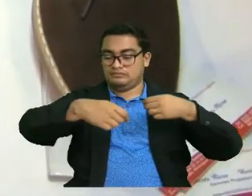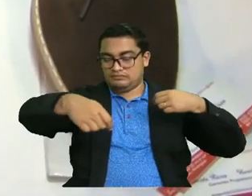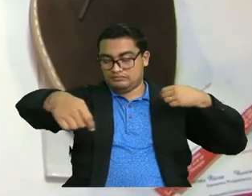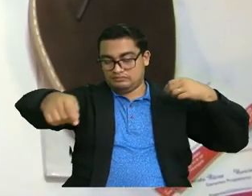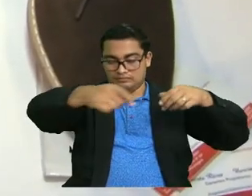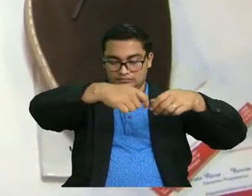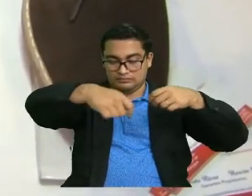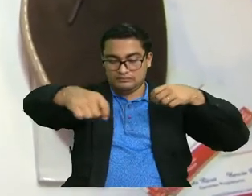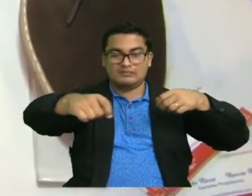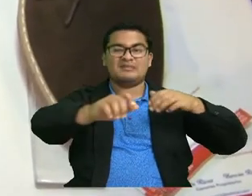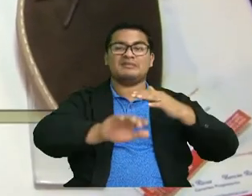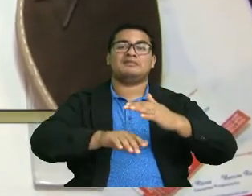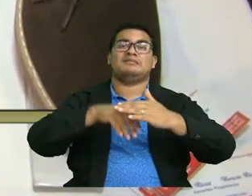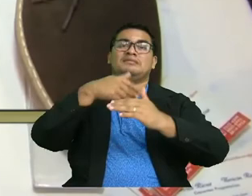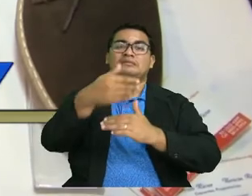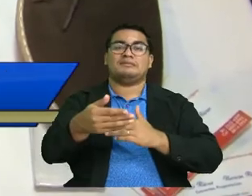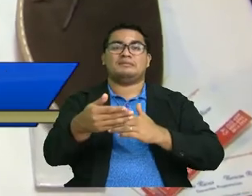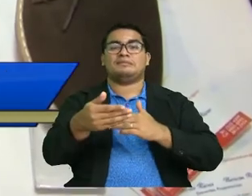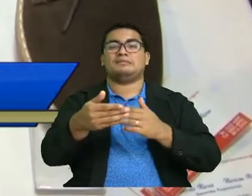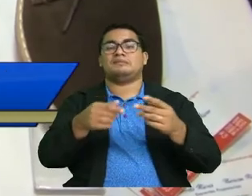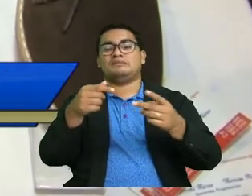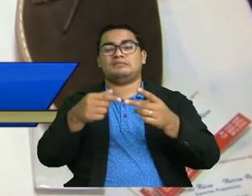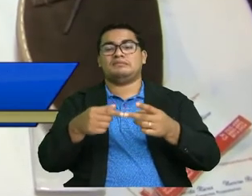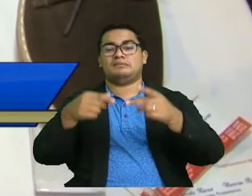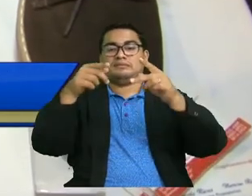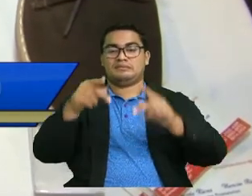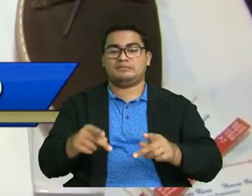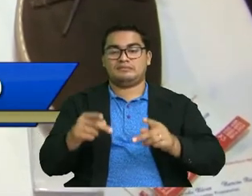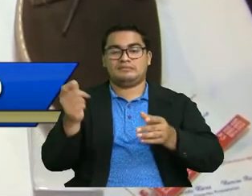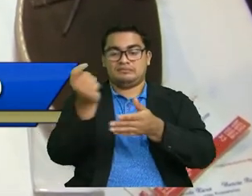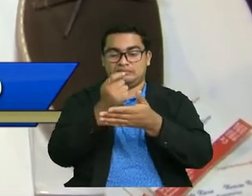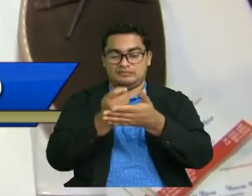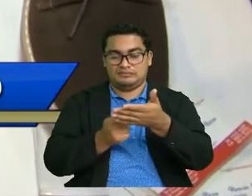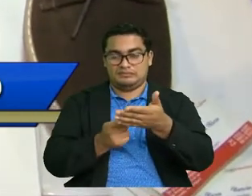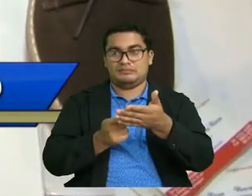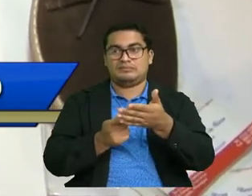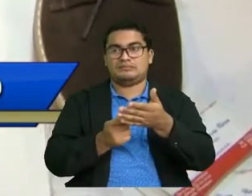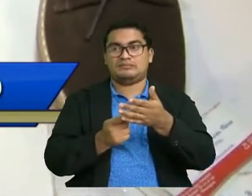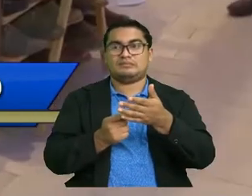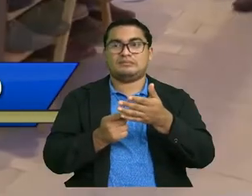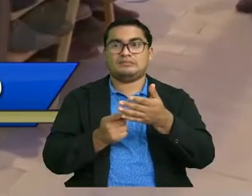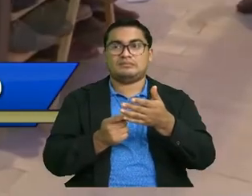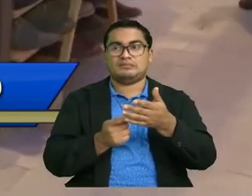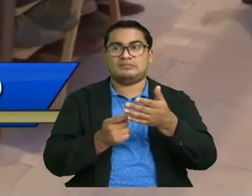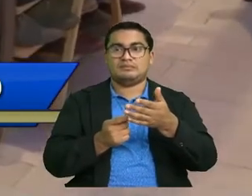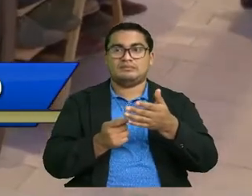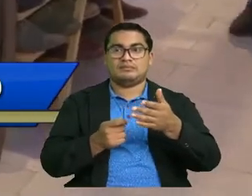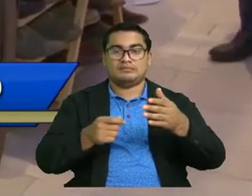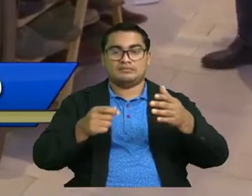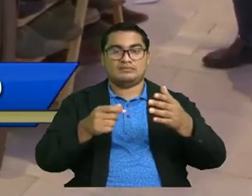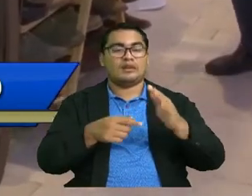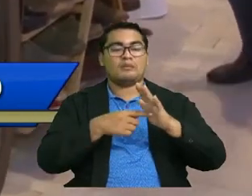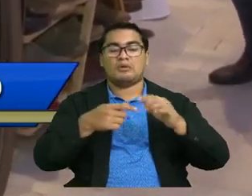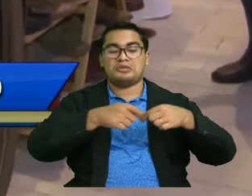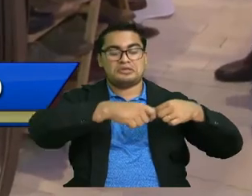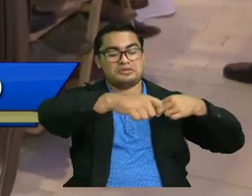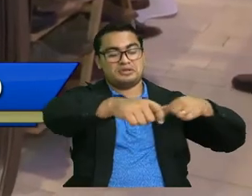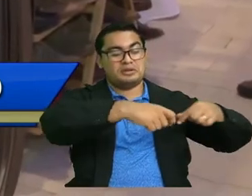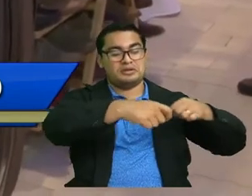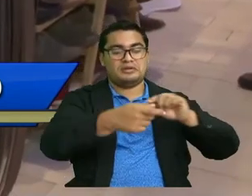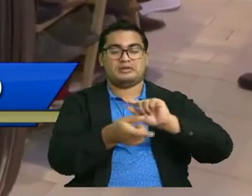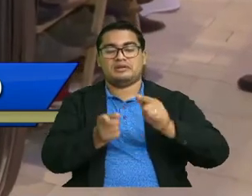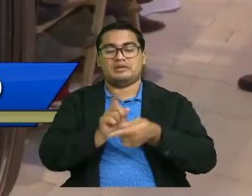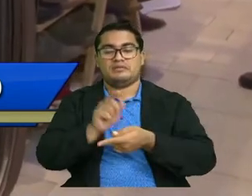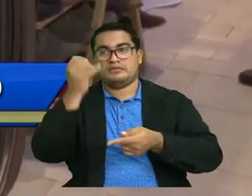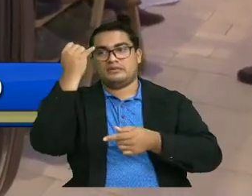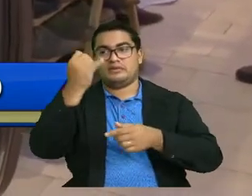claro. Luego viene y está el diseñador, que transforma ese metro de cuero en